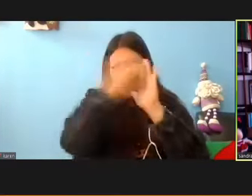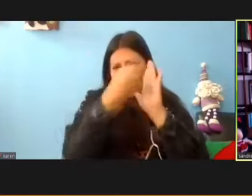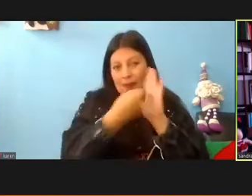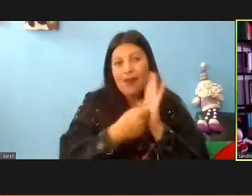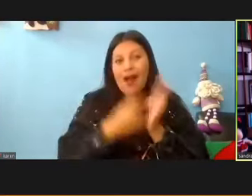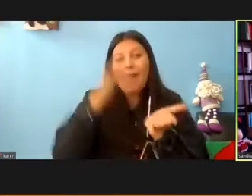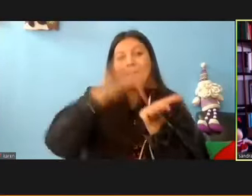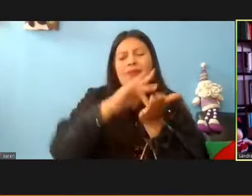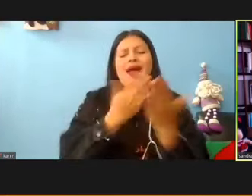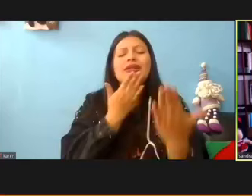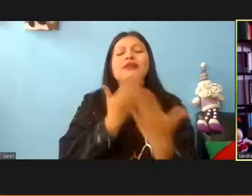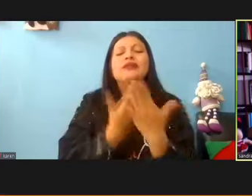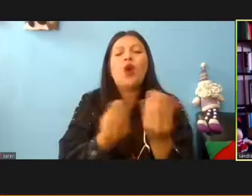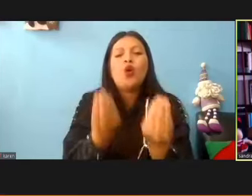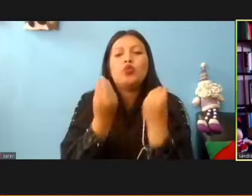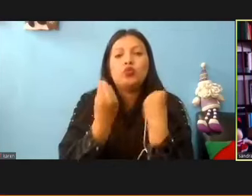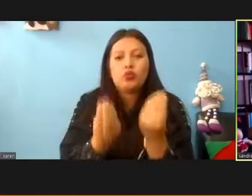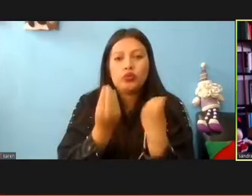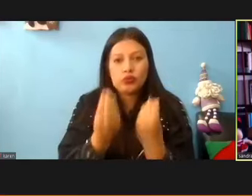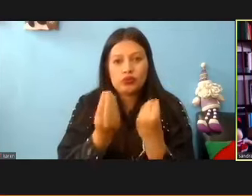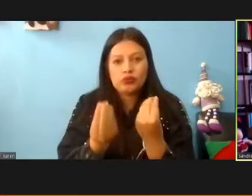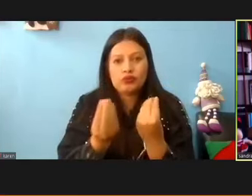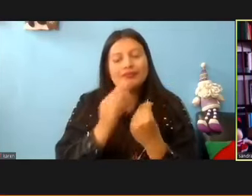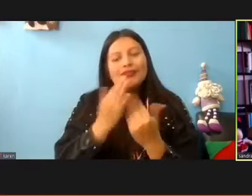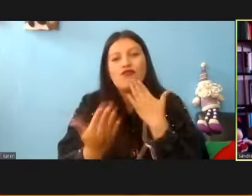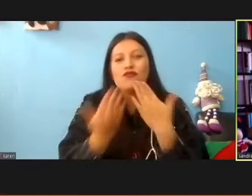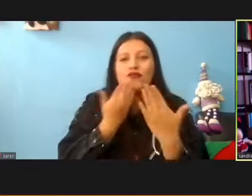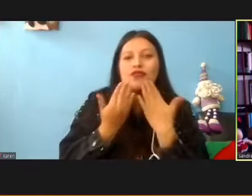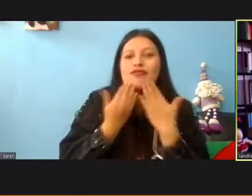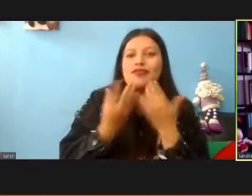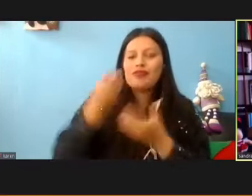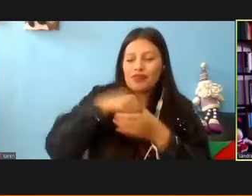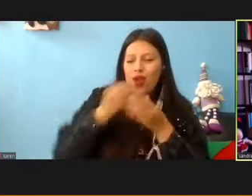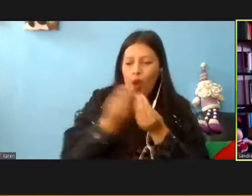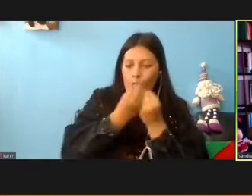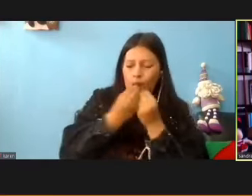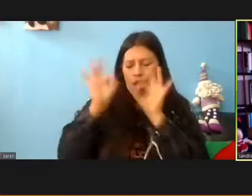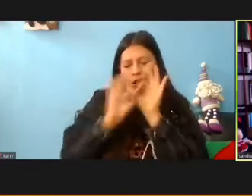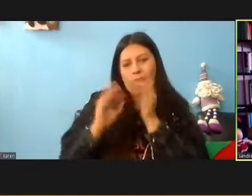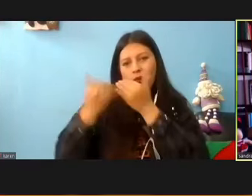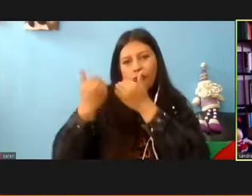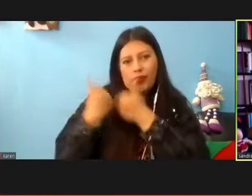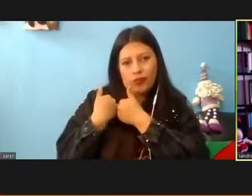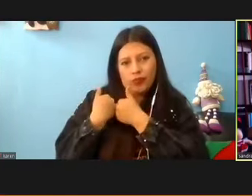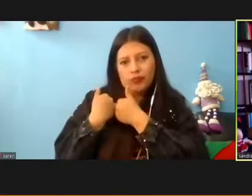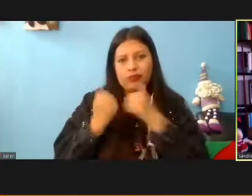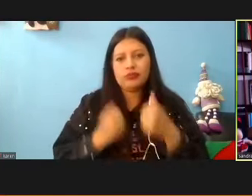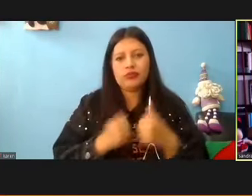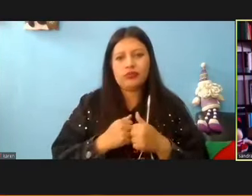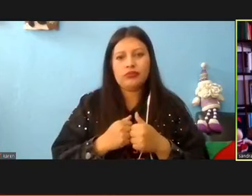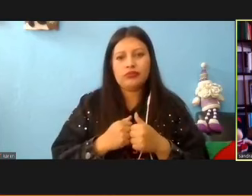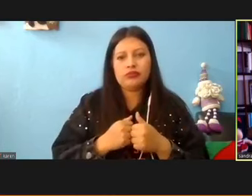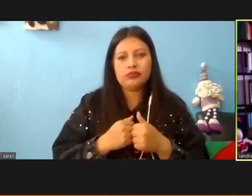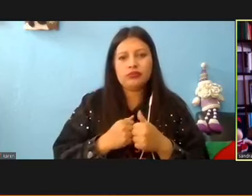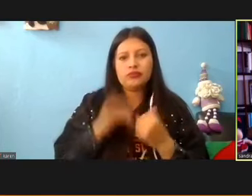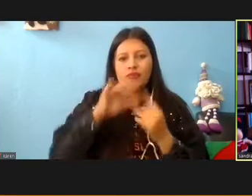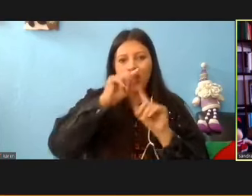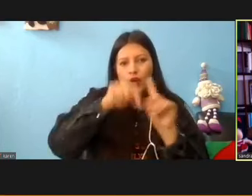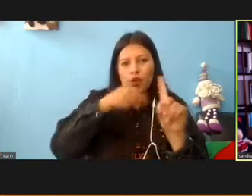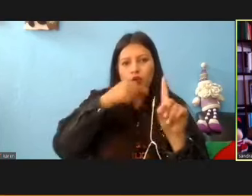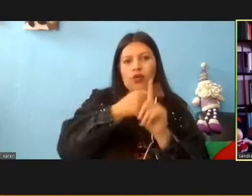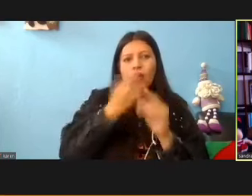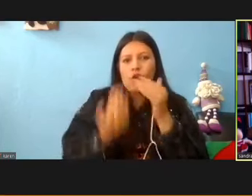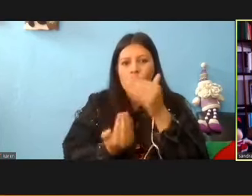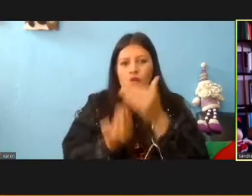las agradecemos muchísimo la confianza que tuvieron en este equipo organizador al sumarse a esta